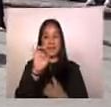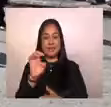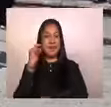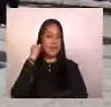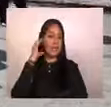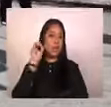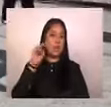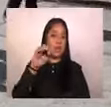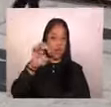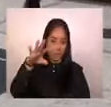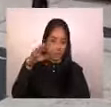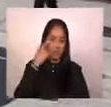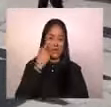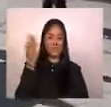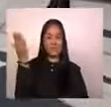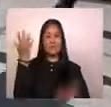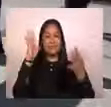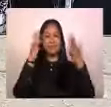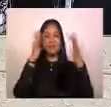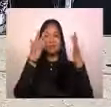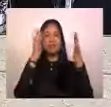Carrillo.